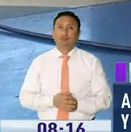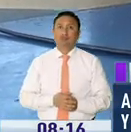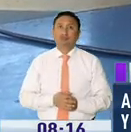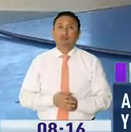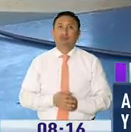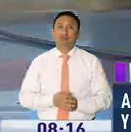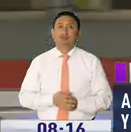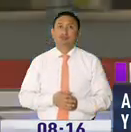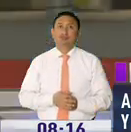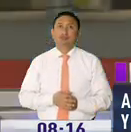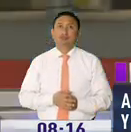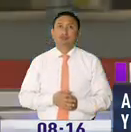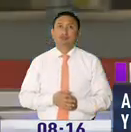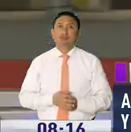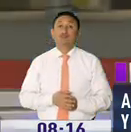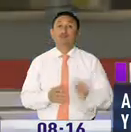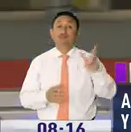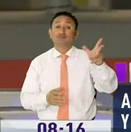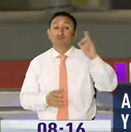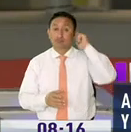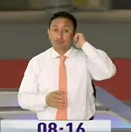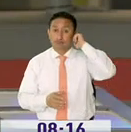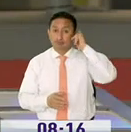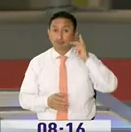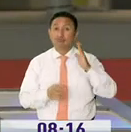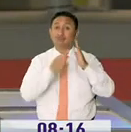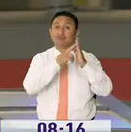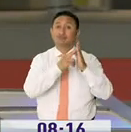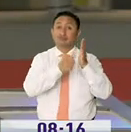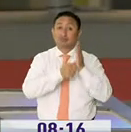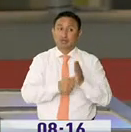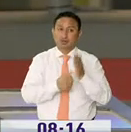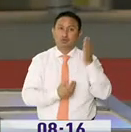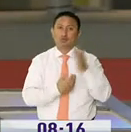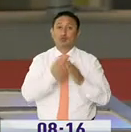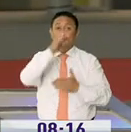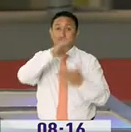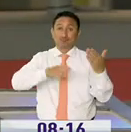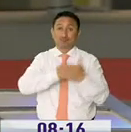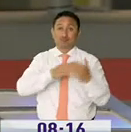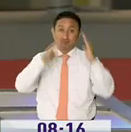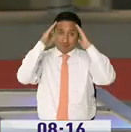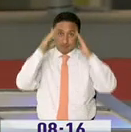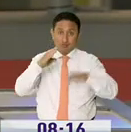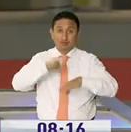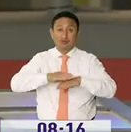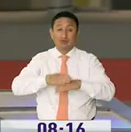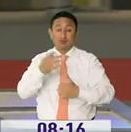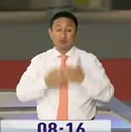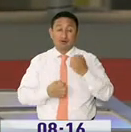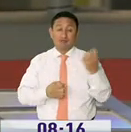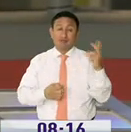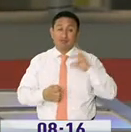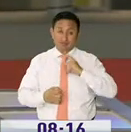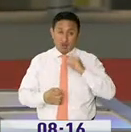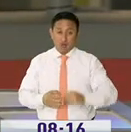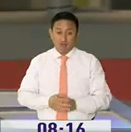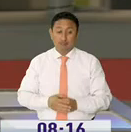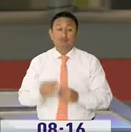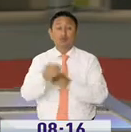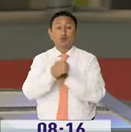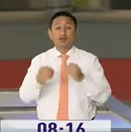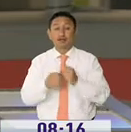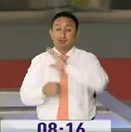Adriana Rojas. Escuchen bien, el registro civil habilitó un nuevo horario de atención debido a la crisis sanitaria. Las oficinas a